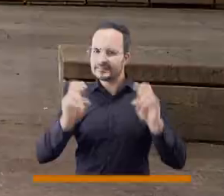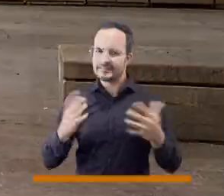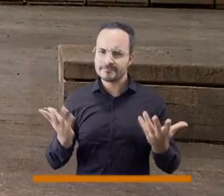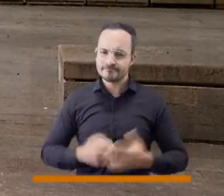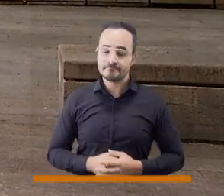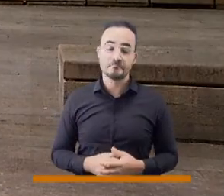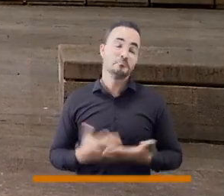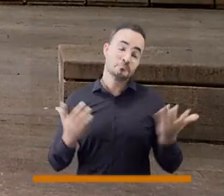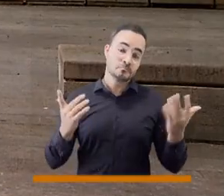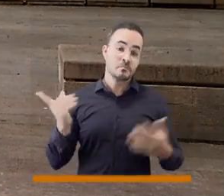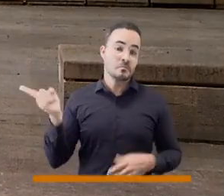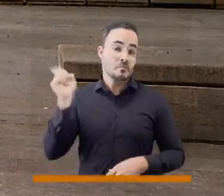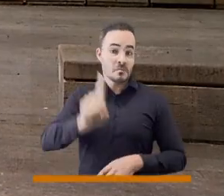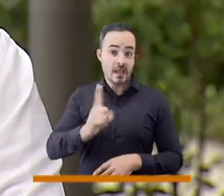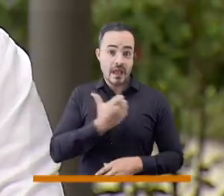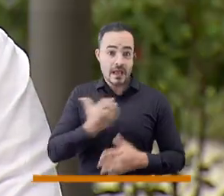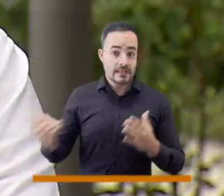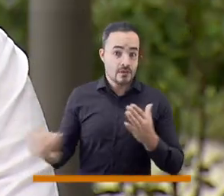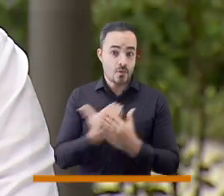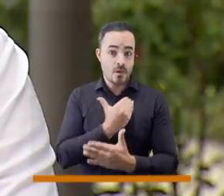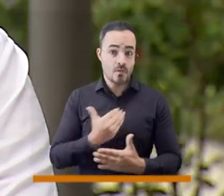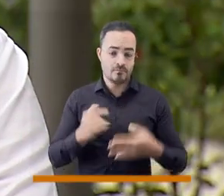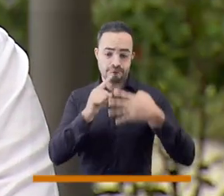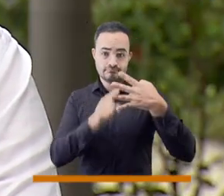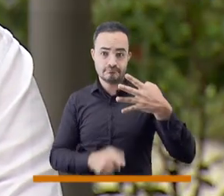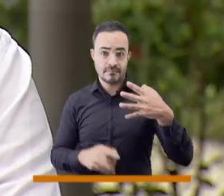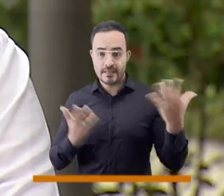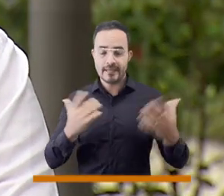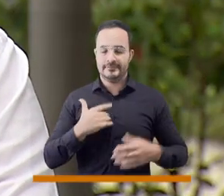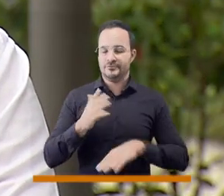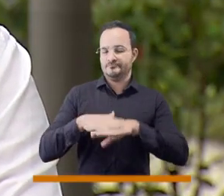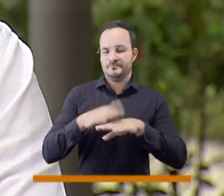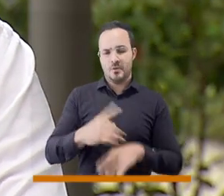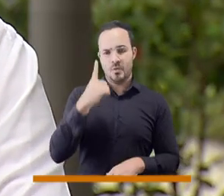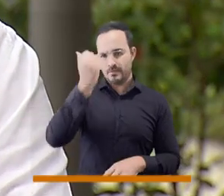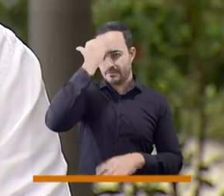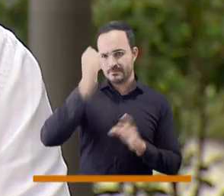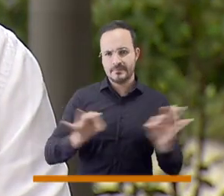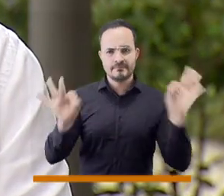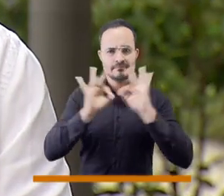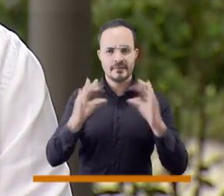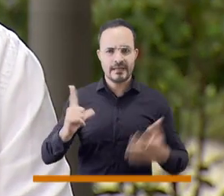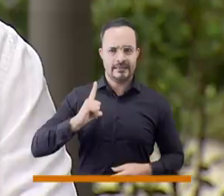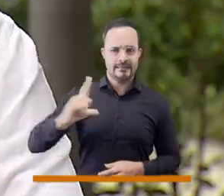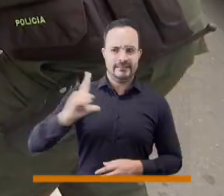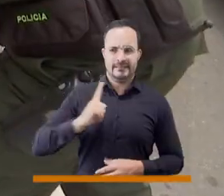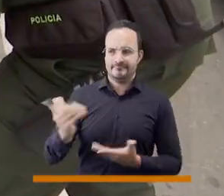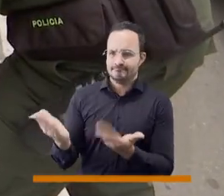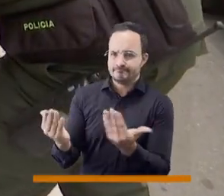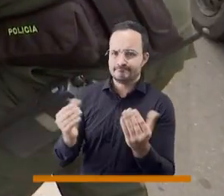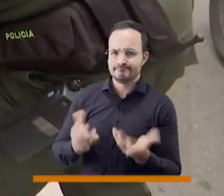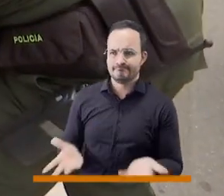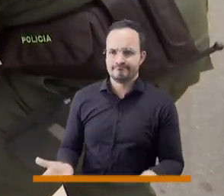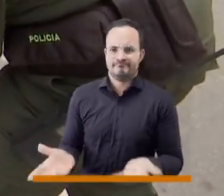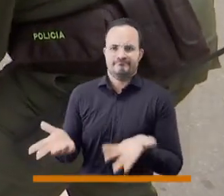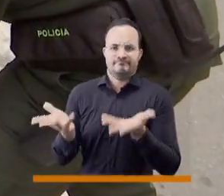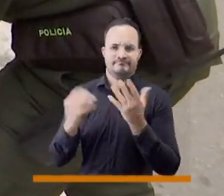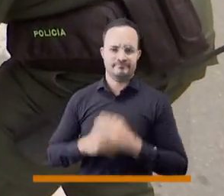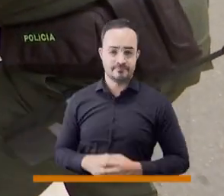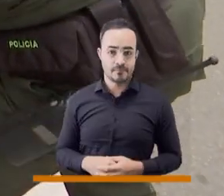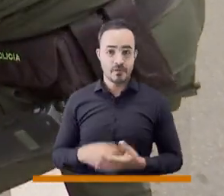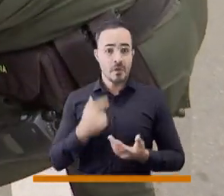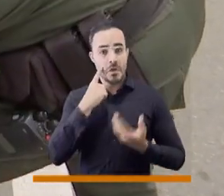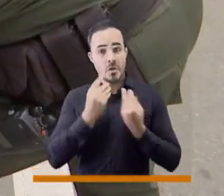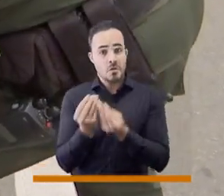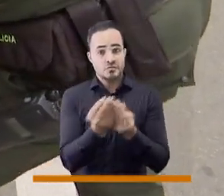lo fundamental que tiene que asumir el próximo alcalde de Medellín frente al tema de seguridad es recuperar el liderazgo. Aquí en Medellín no se volvieron a ver consejos